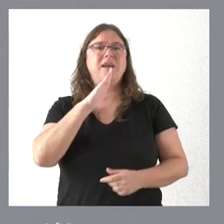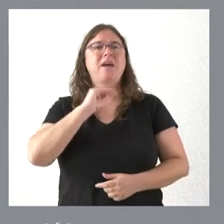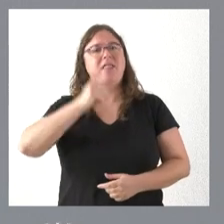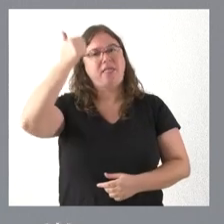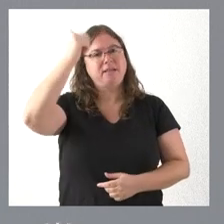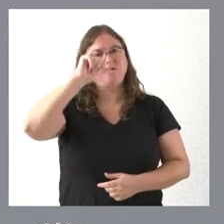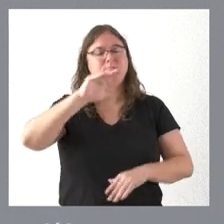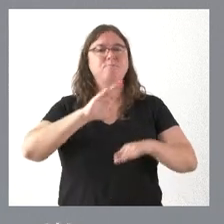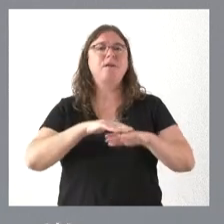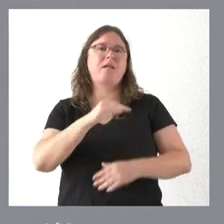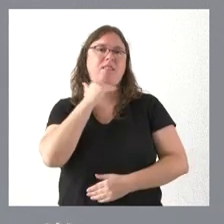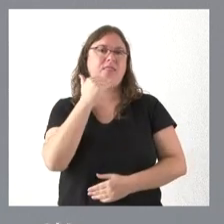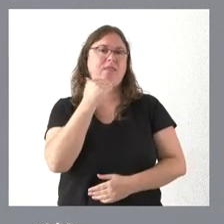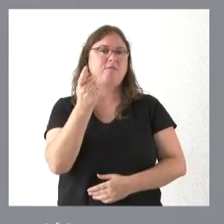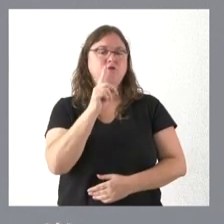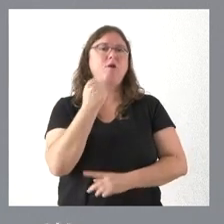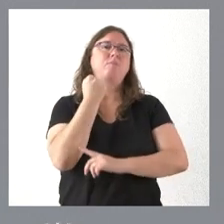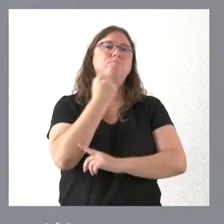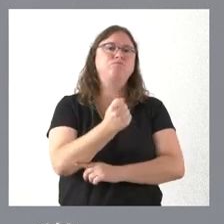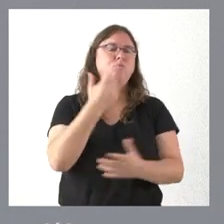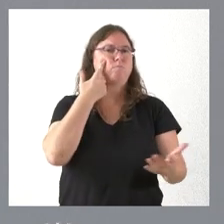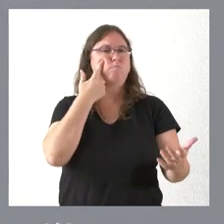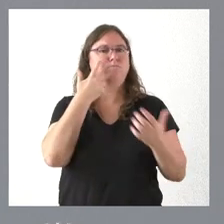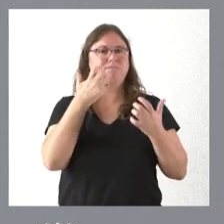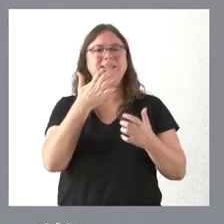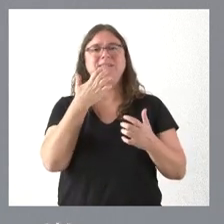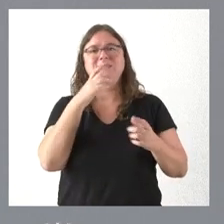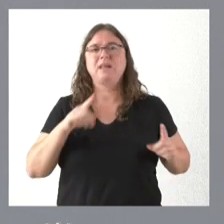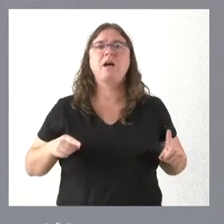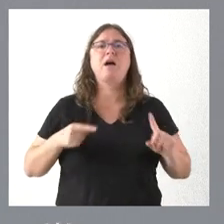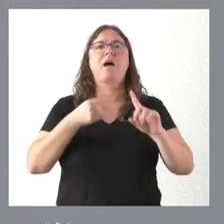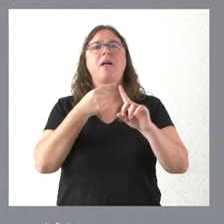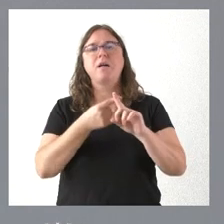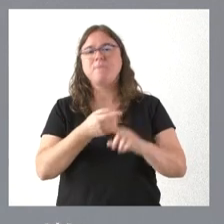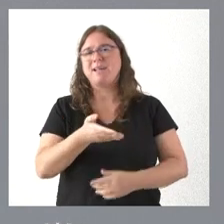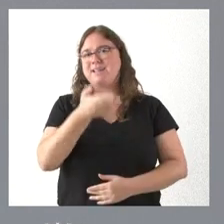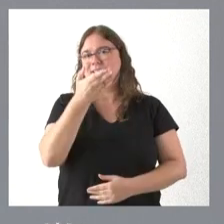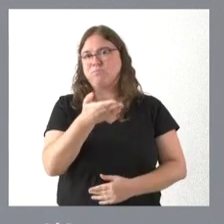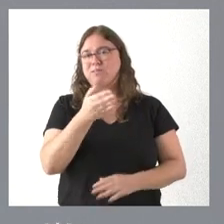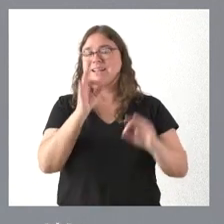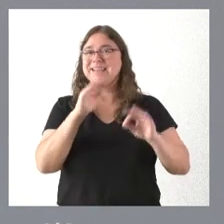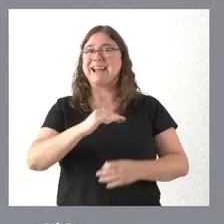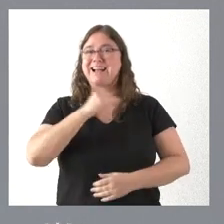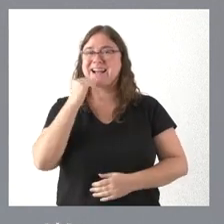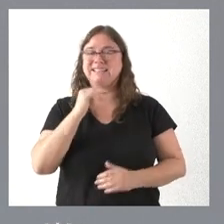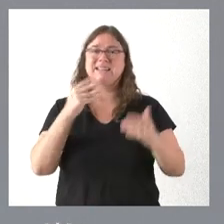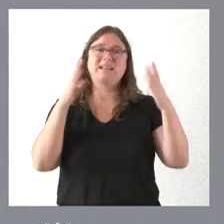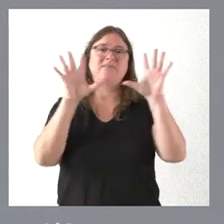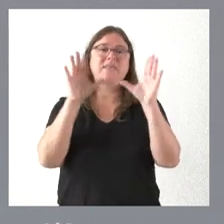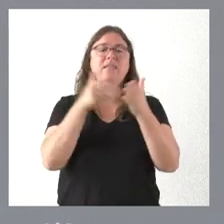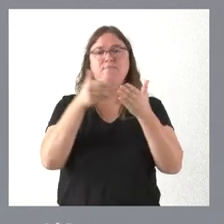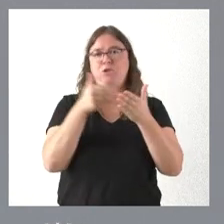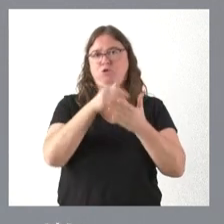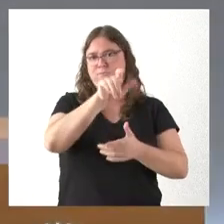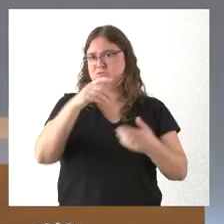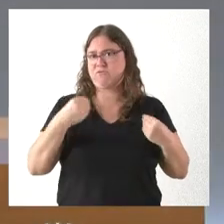hombre puede ser para Zamora sino reforzar la noteriedad si además lo vinculas con un importante país que tiene casi 10 millones de habitantes